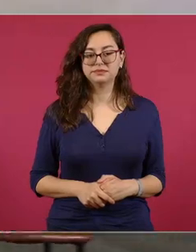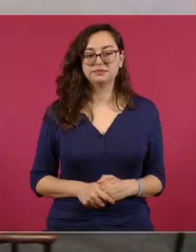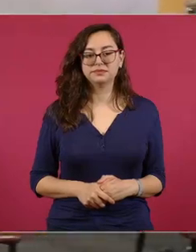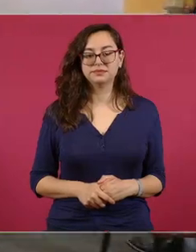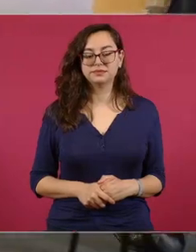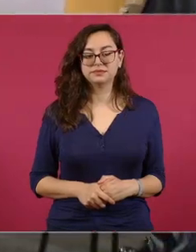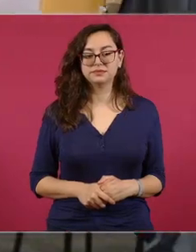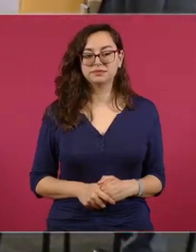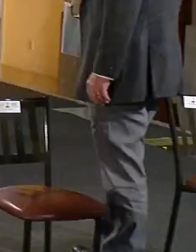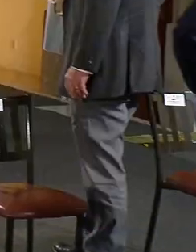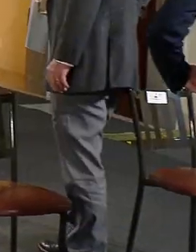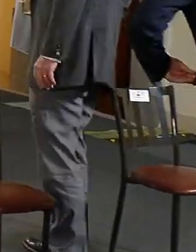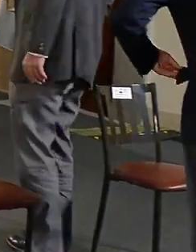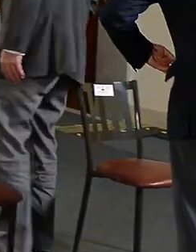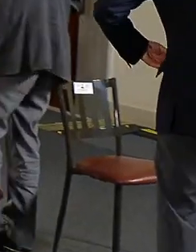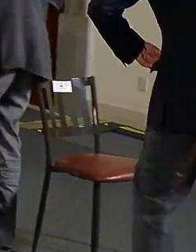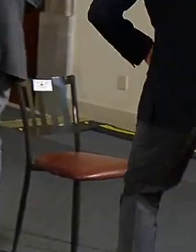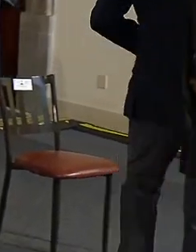no